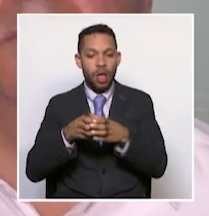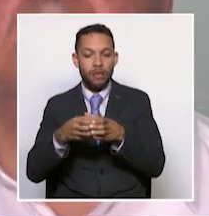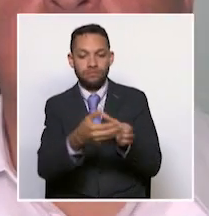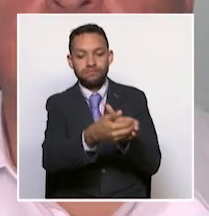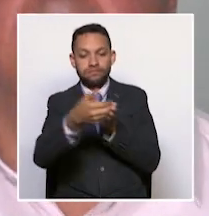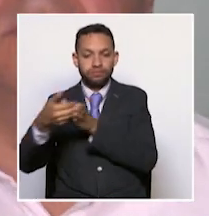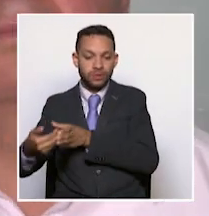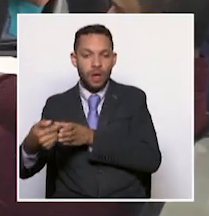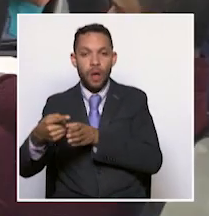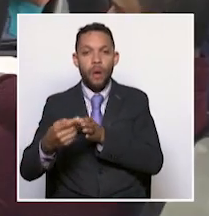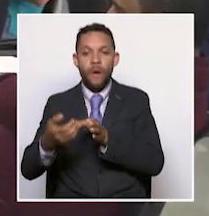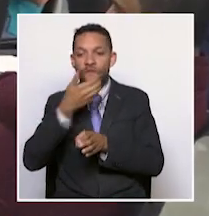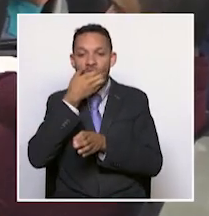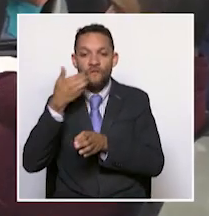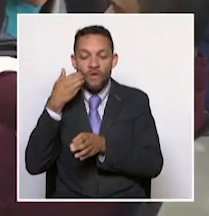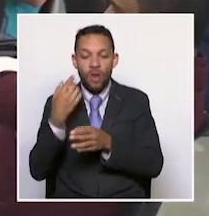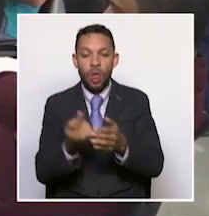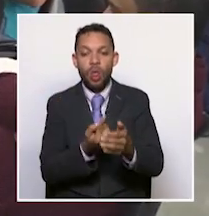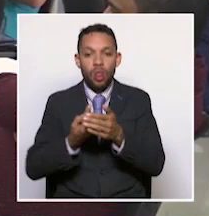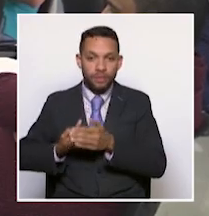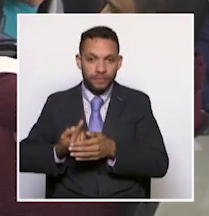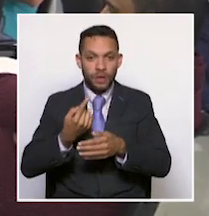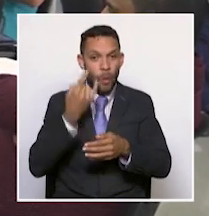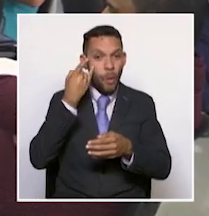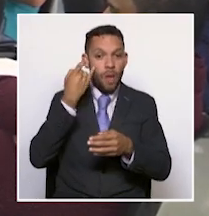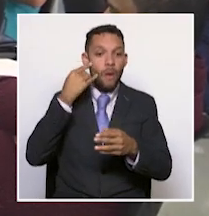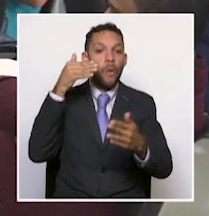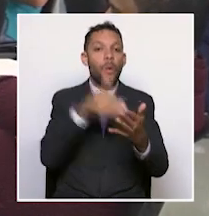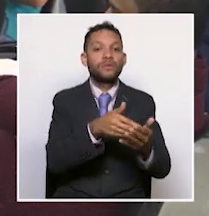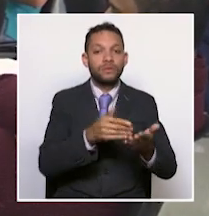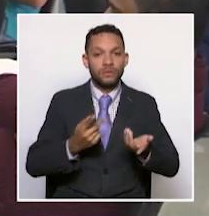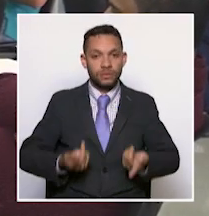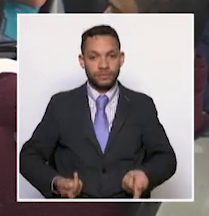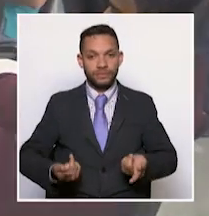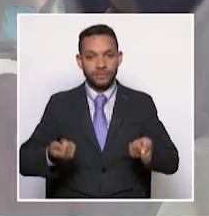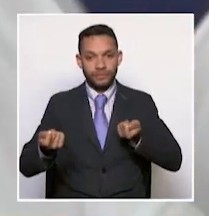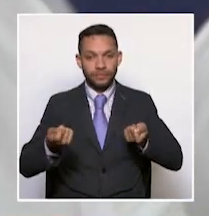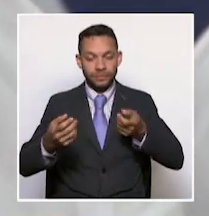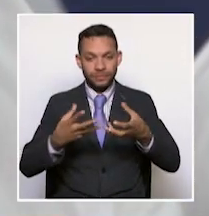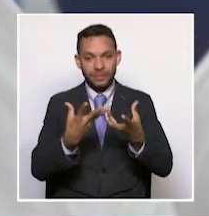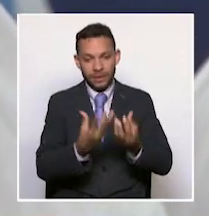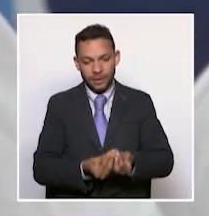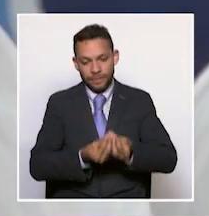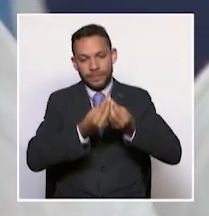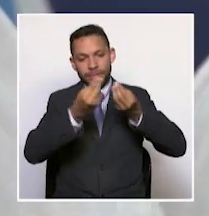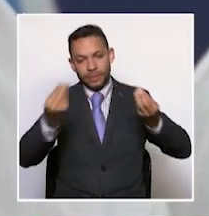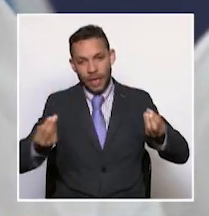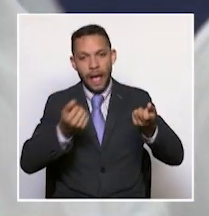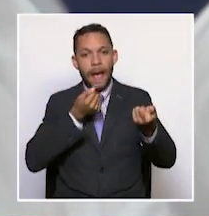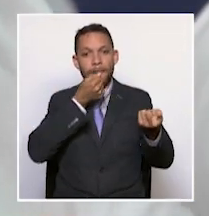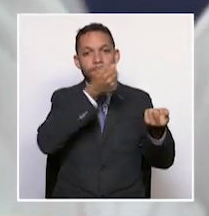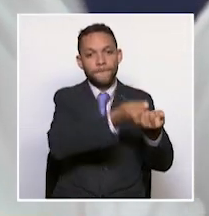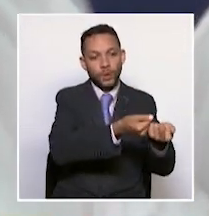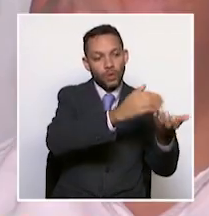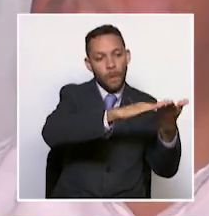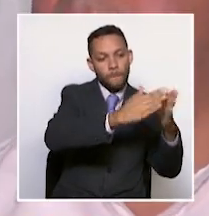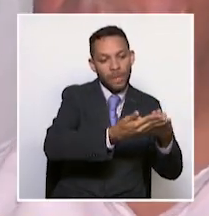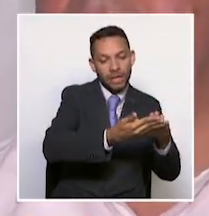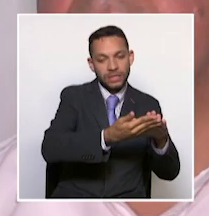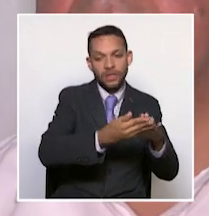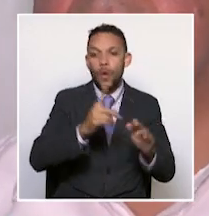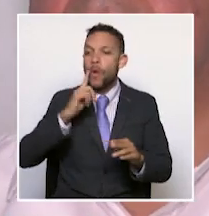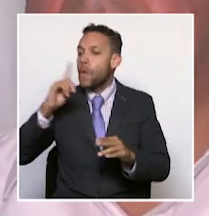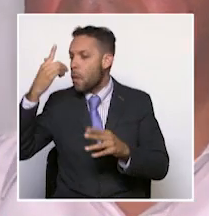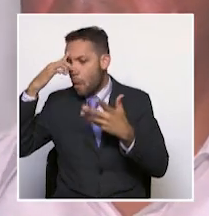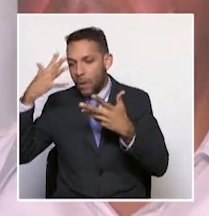es claramente antiuribista. Nieto rechazó las afirmaciones en donde se divide la campaña presidencial entre quienes apoyan y no la paz. Lo que no